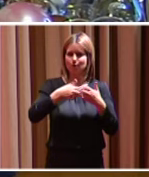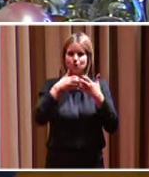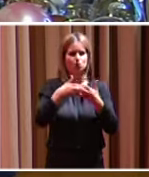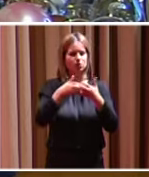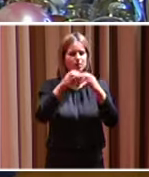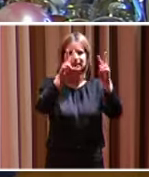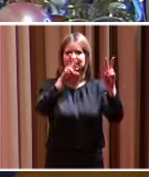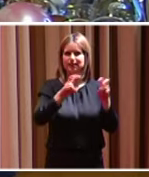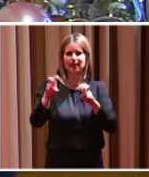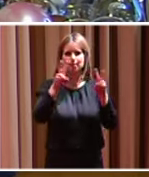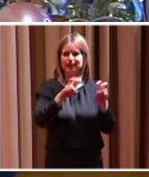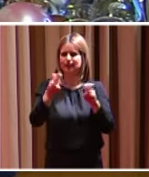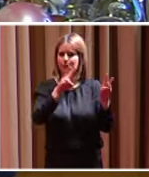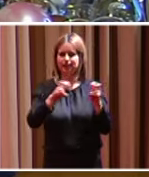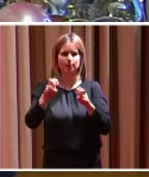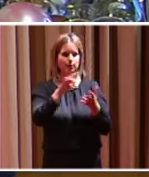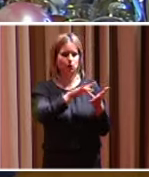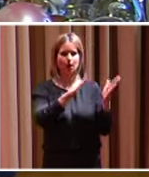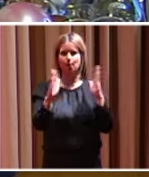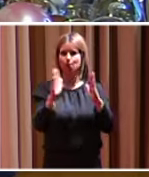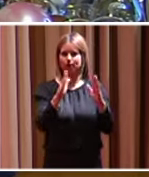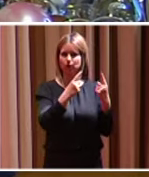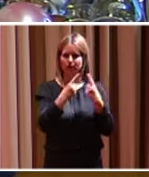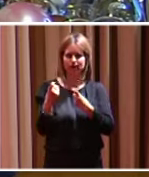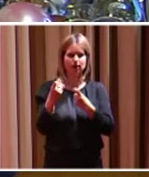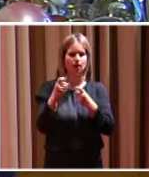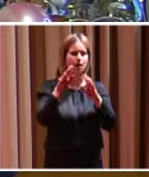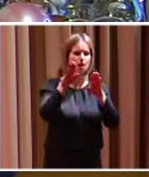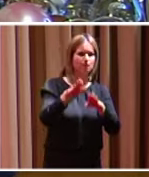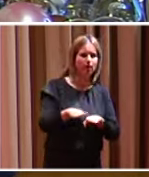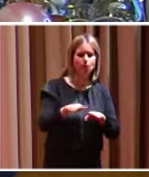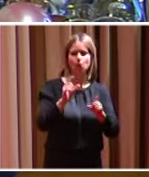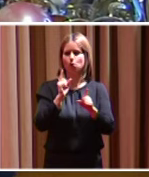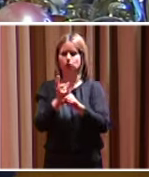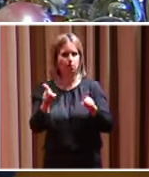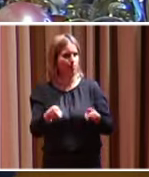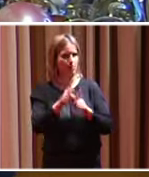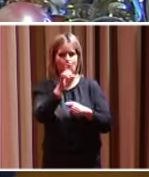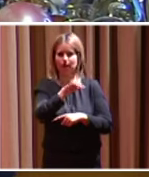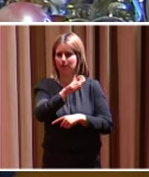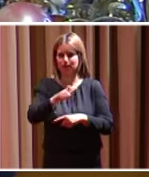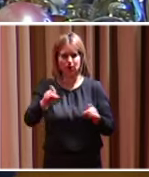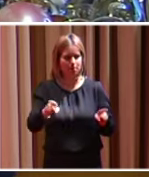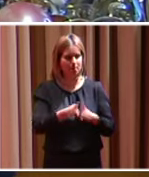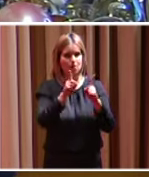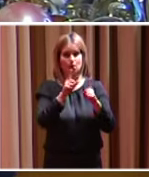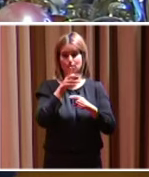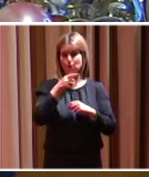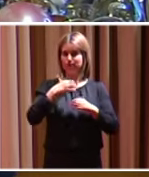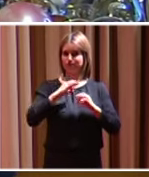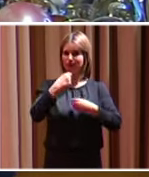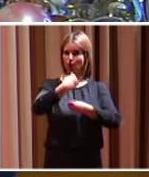el tema que en cada momento ha sido necesario, a favor o en contra de quien fuera. Como